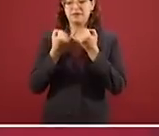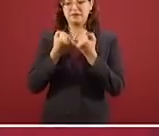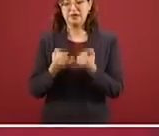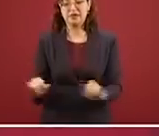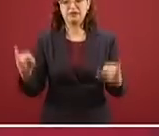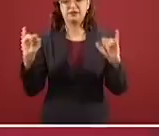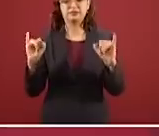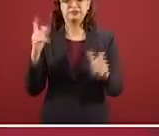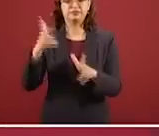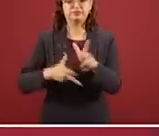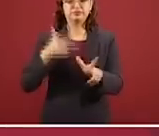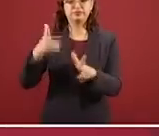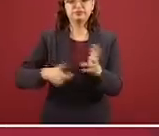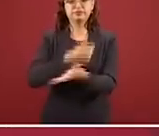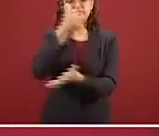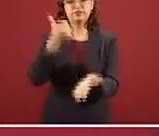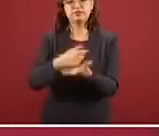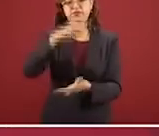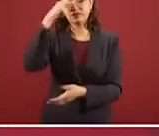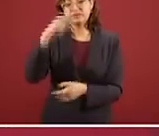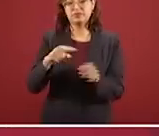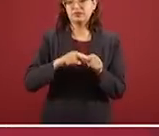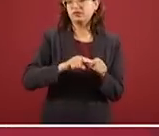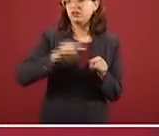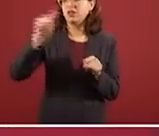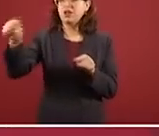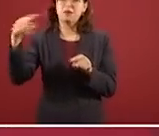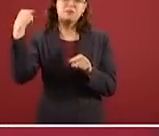fue el de la Ciudad de México a Veracruz,